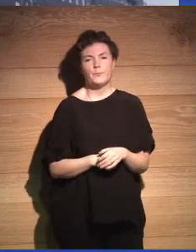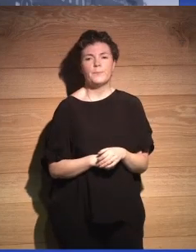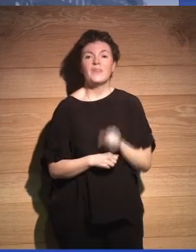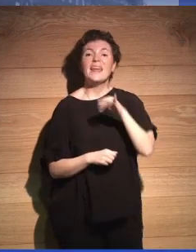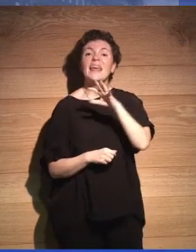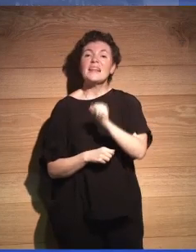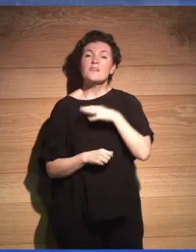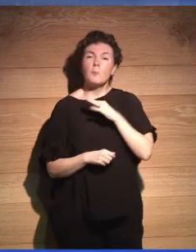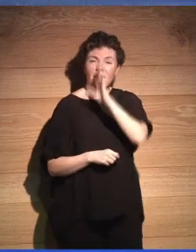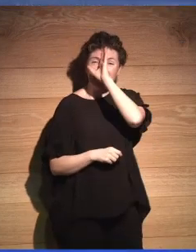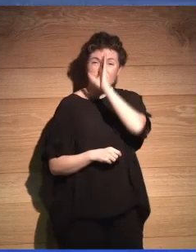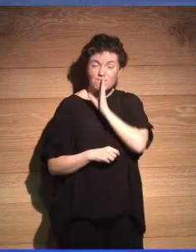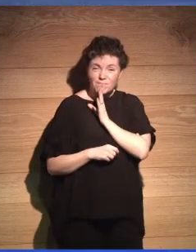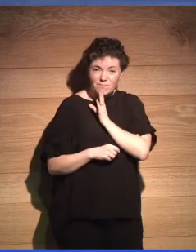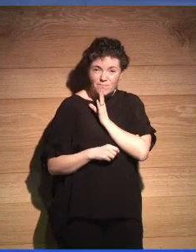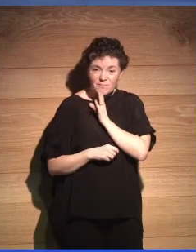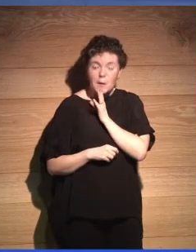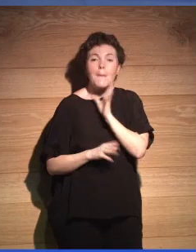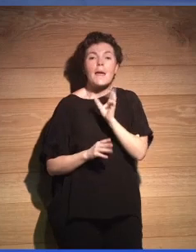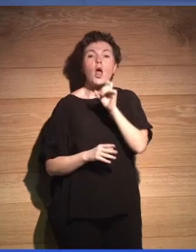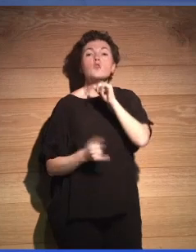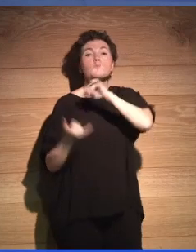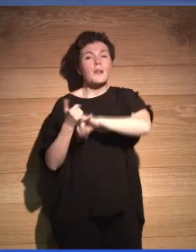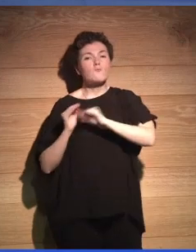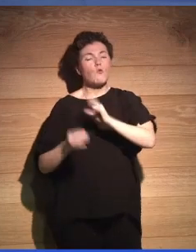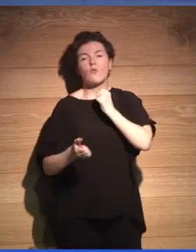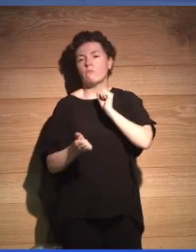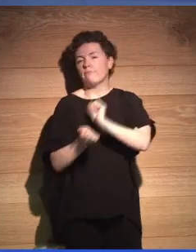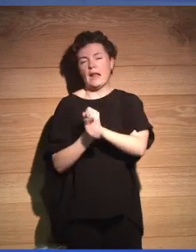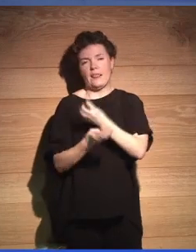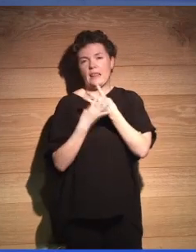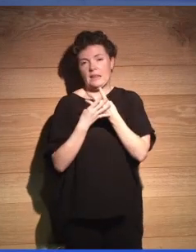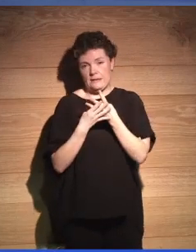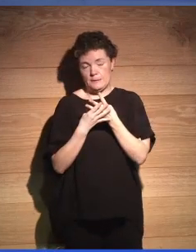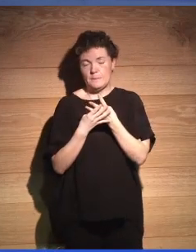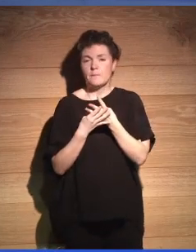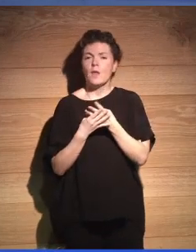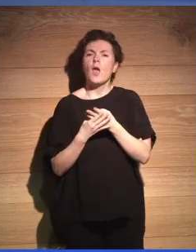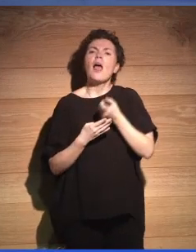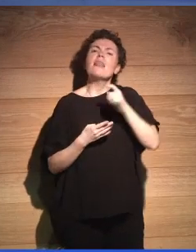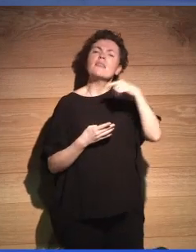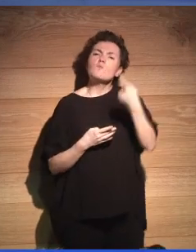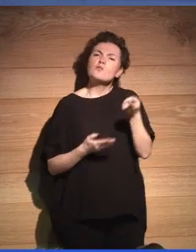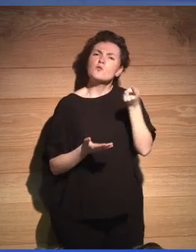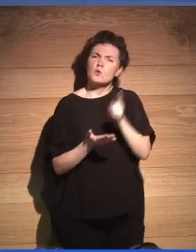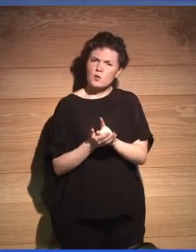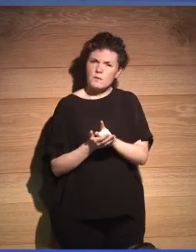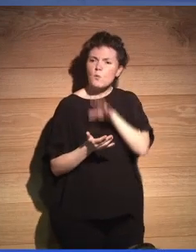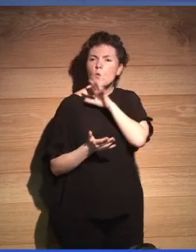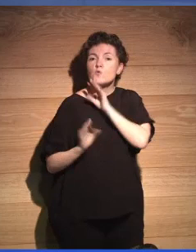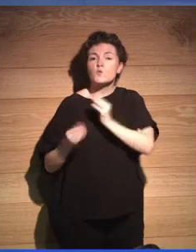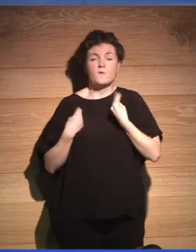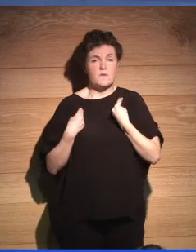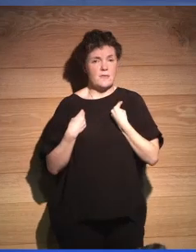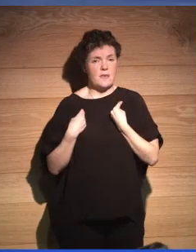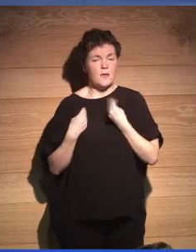Ilsa pudo esconderse, pero Leopold fue encarcelado. Y poco después hubo otro episodio muy curioso en la vida de los